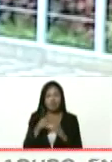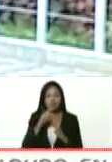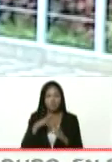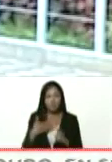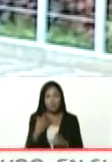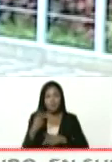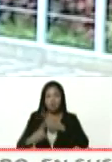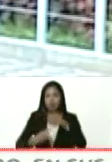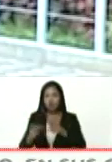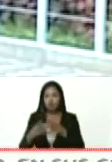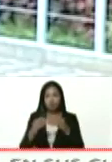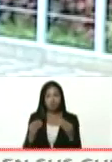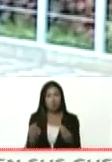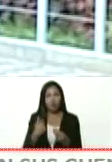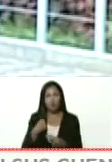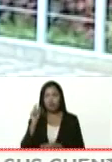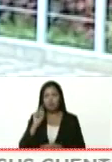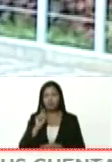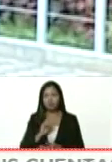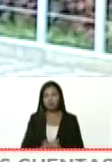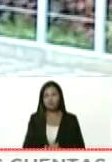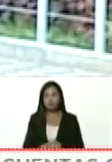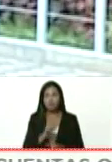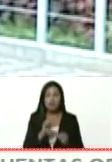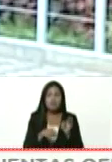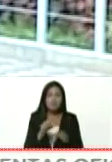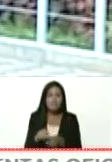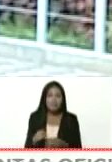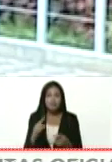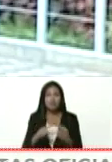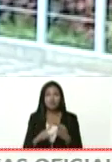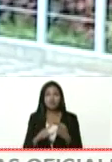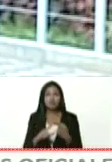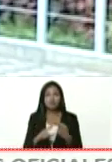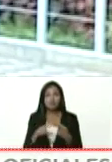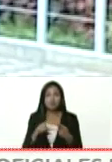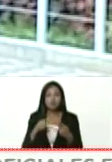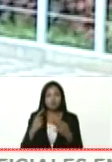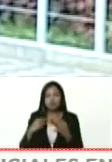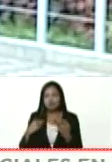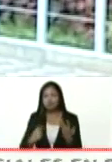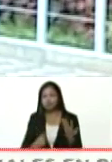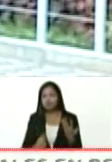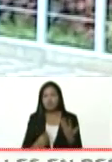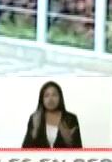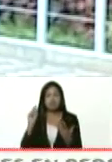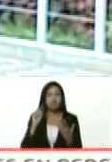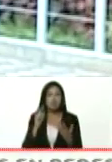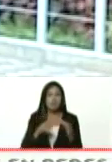produzca todos mis insumos. Las semillas, los fertilizantes,